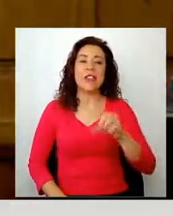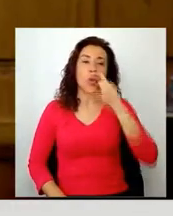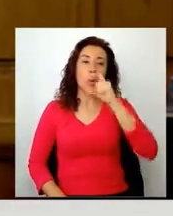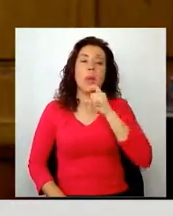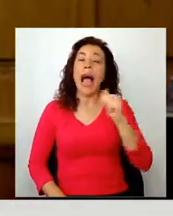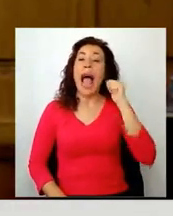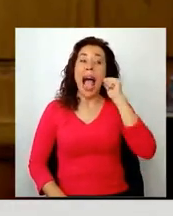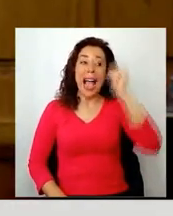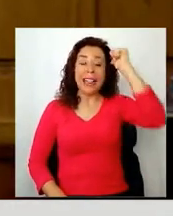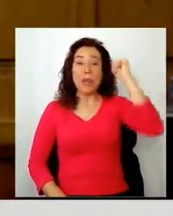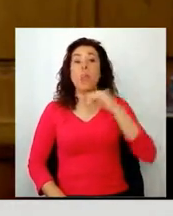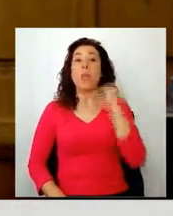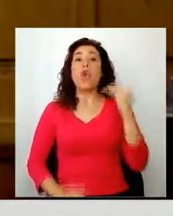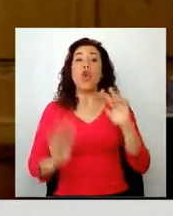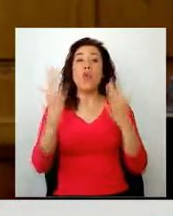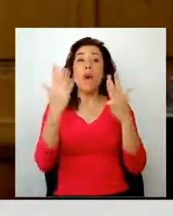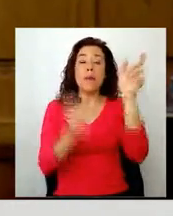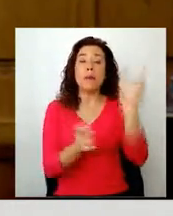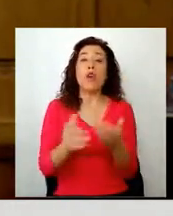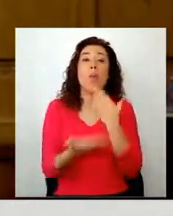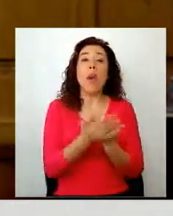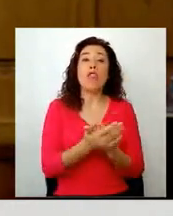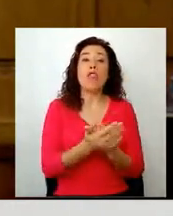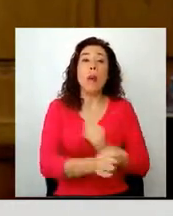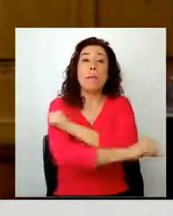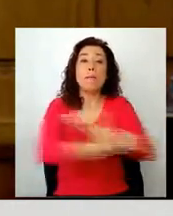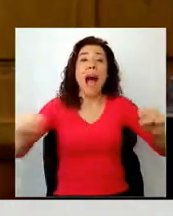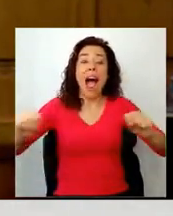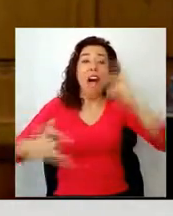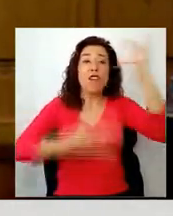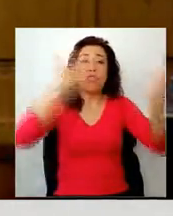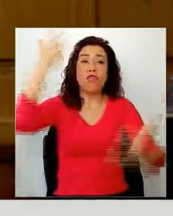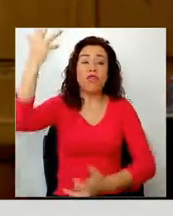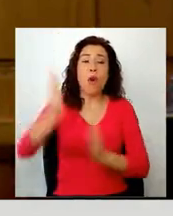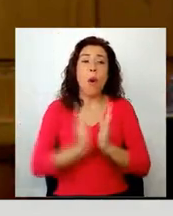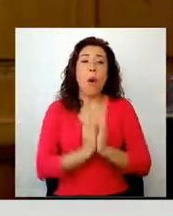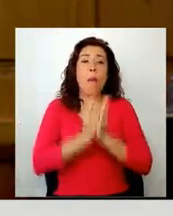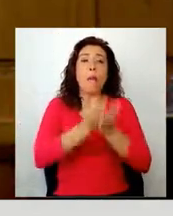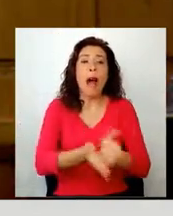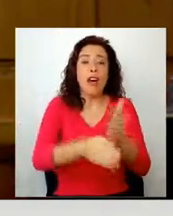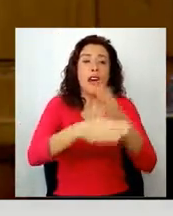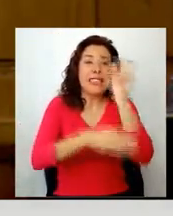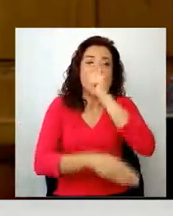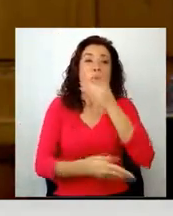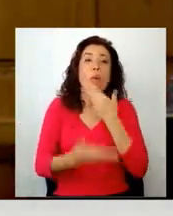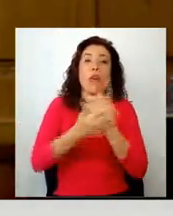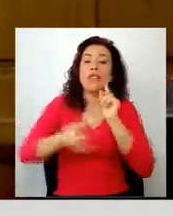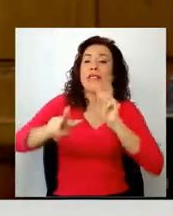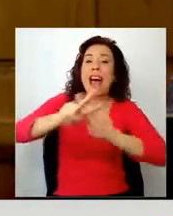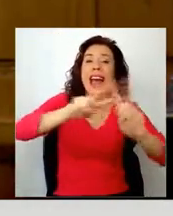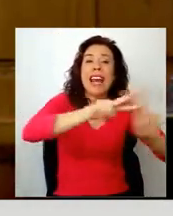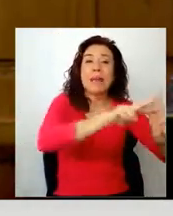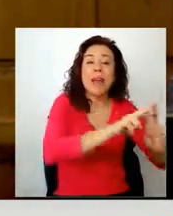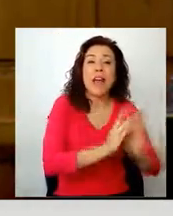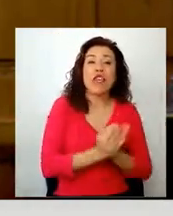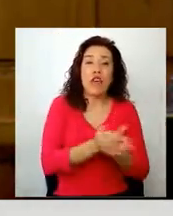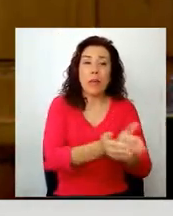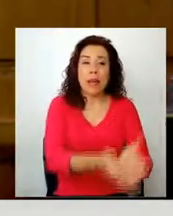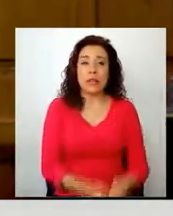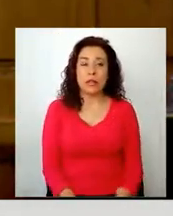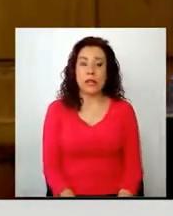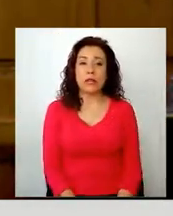al incendiarse y explotar un barco salmonero en cochamó mientras le hacían reparaciones a la nave en plena faena un décimo